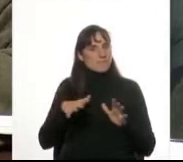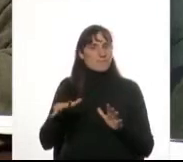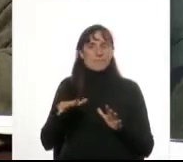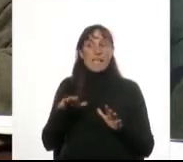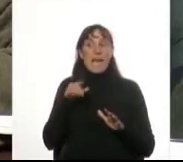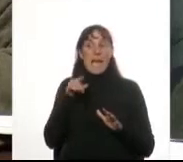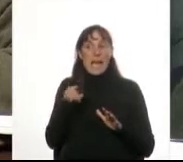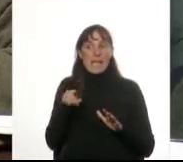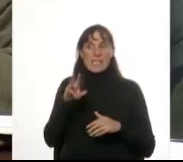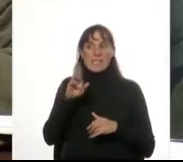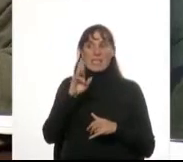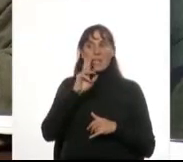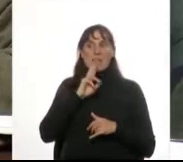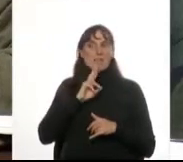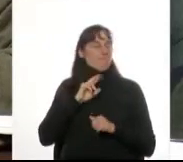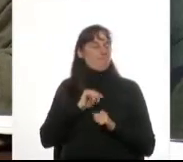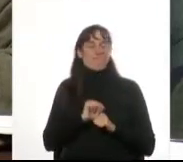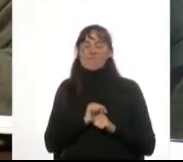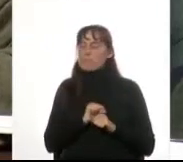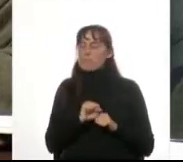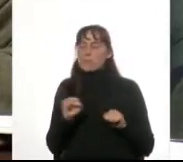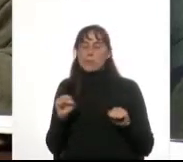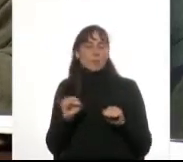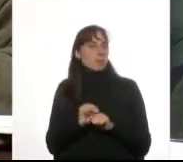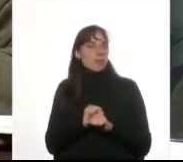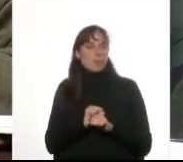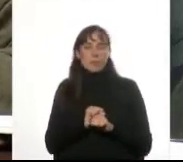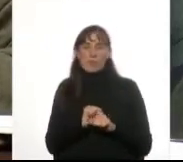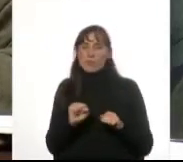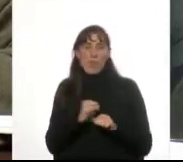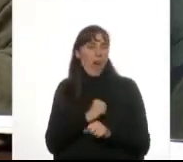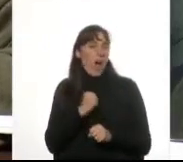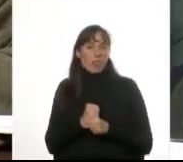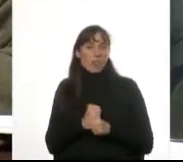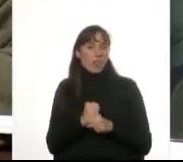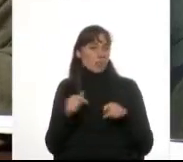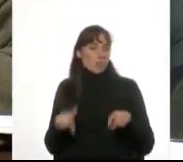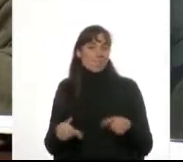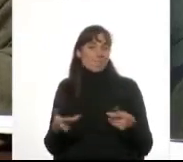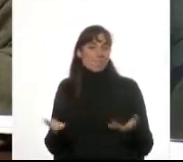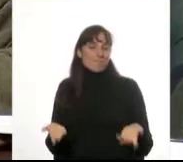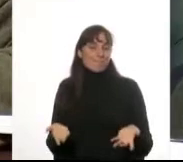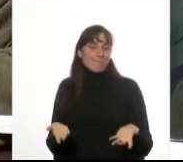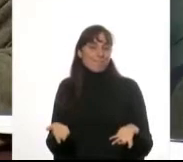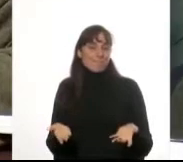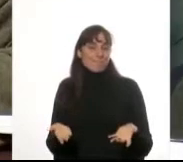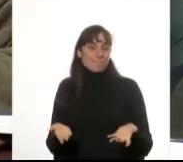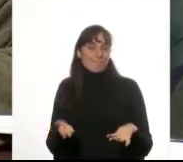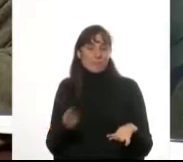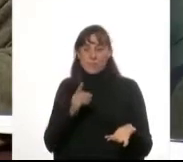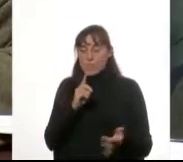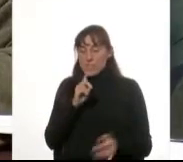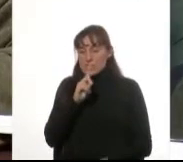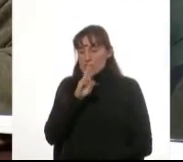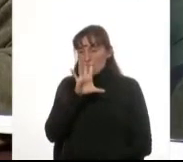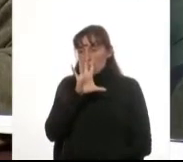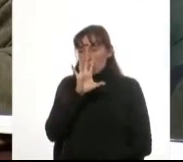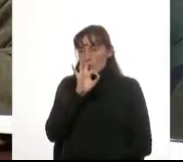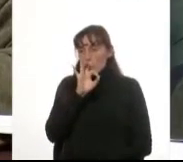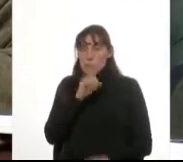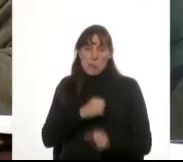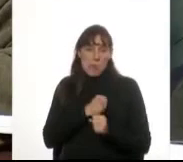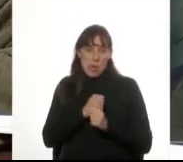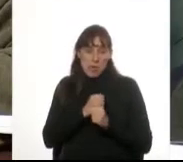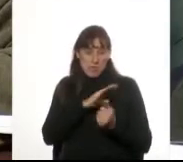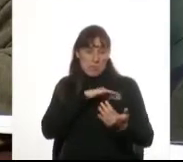Esta es la respuesta imposible hasta hoy de los últimos 150 y pico